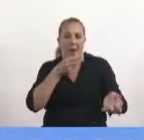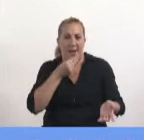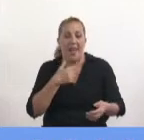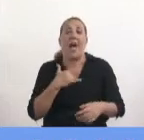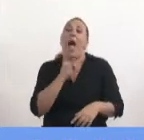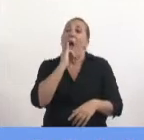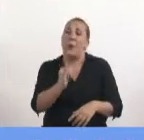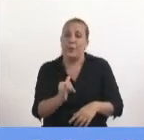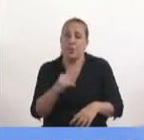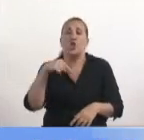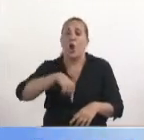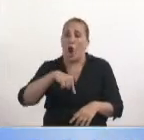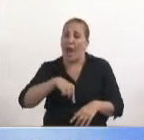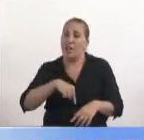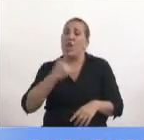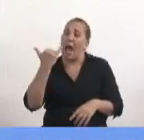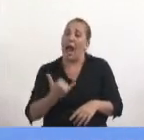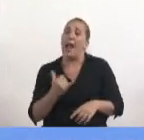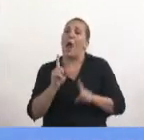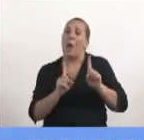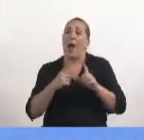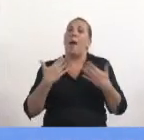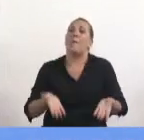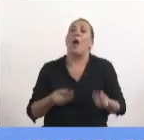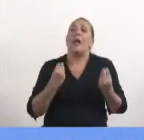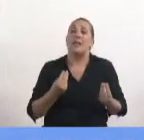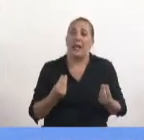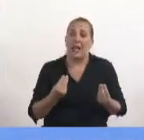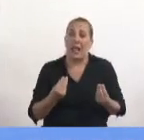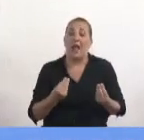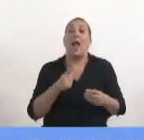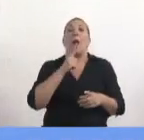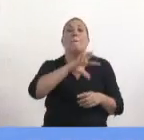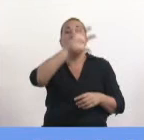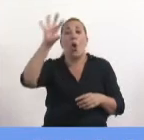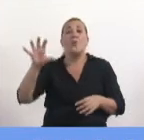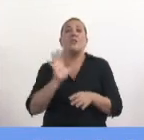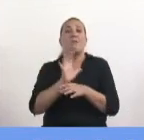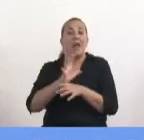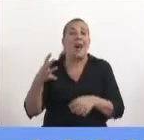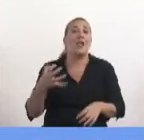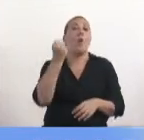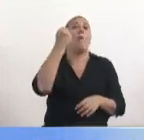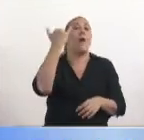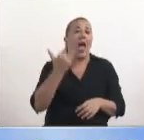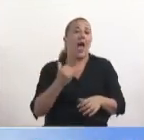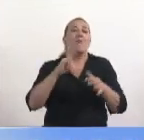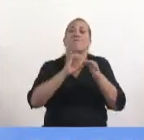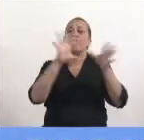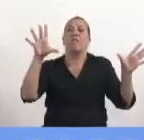Advertir de que esto sí tiene ventajas. La primera ventaja es que las provincias recuperan autonomía,